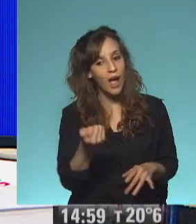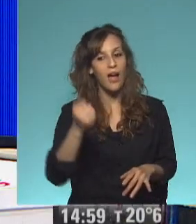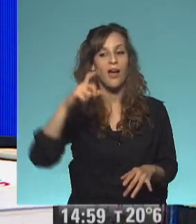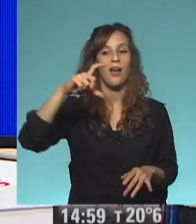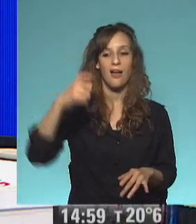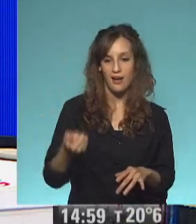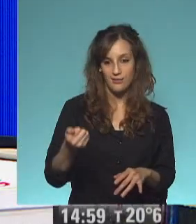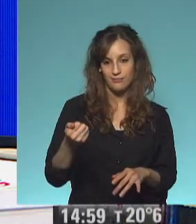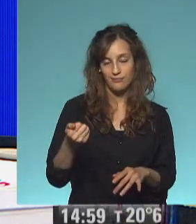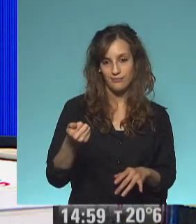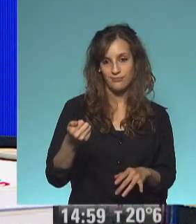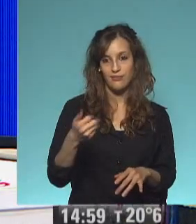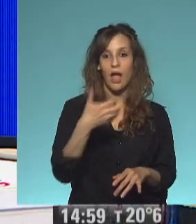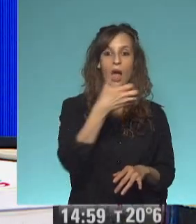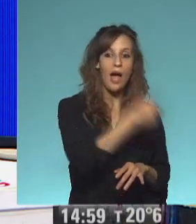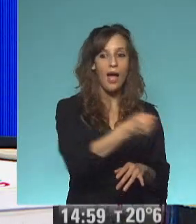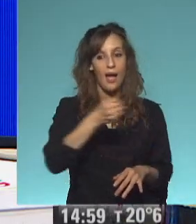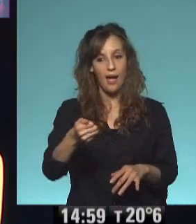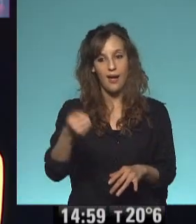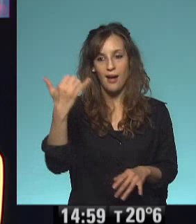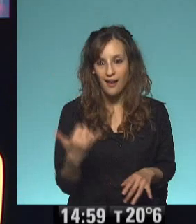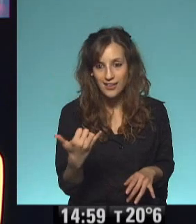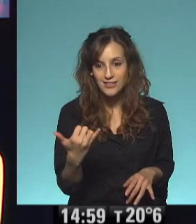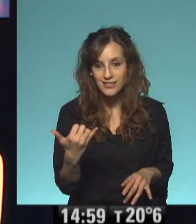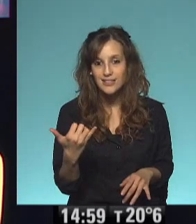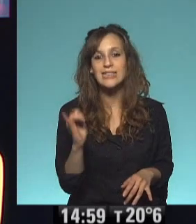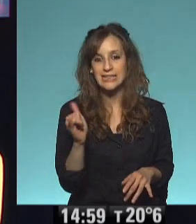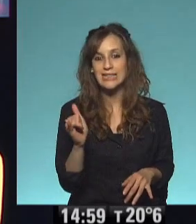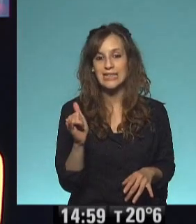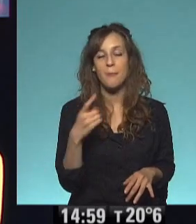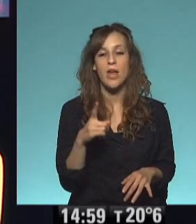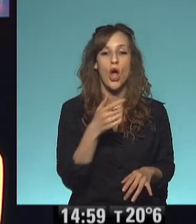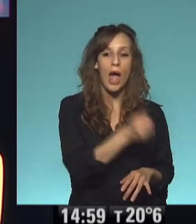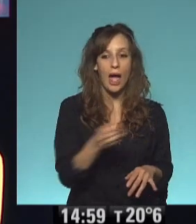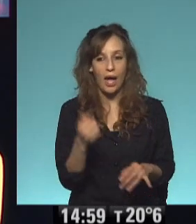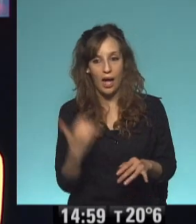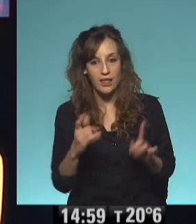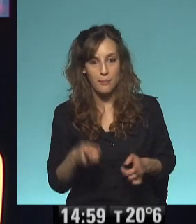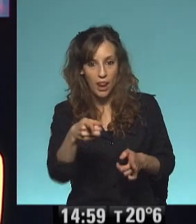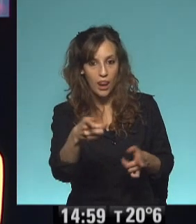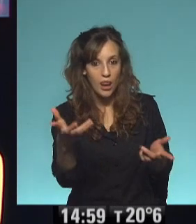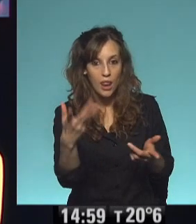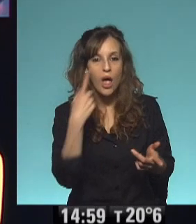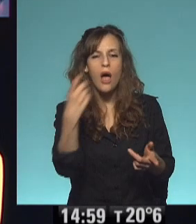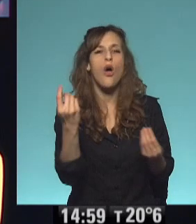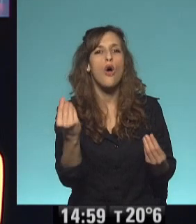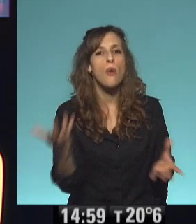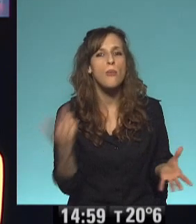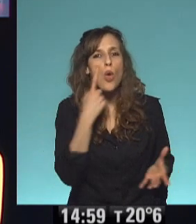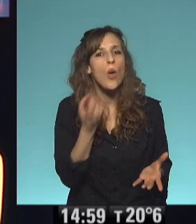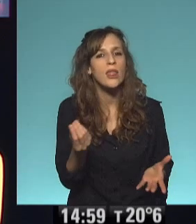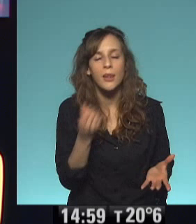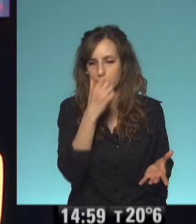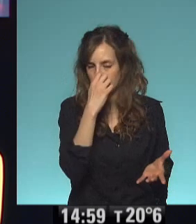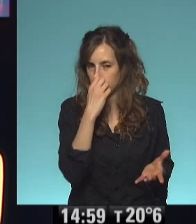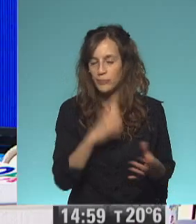con A. Y dos veces A tiene. Tiene dos A, es verdad, pero esta también tiene dos A. Es verdad. ¿Y ahora cómo nos damos cuenta? Ay, porque hay una de